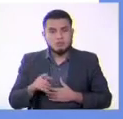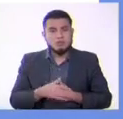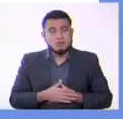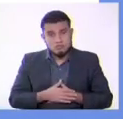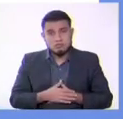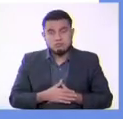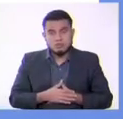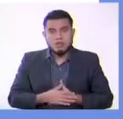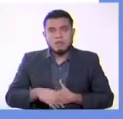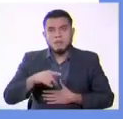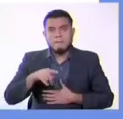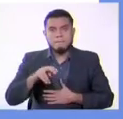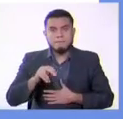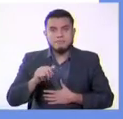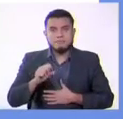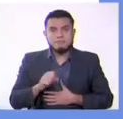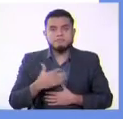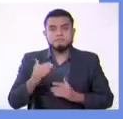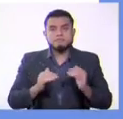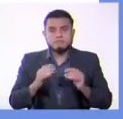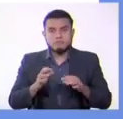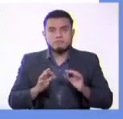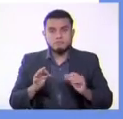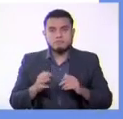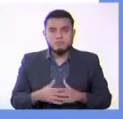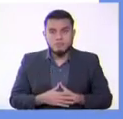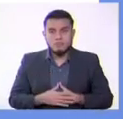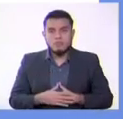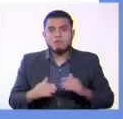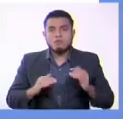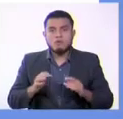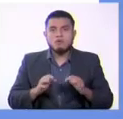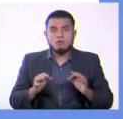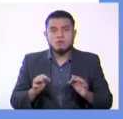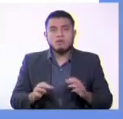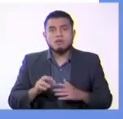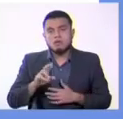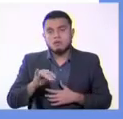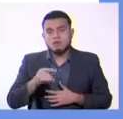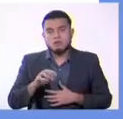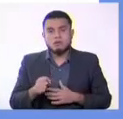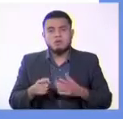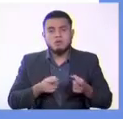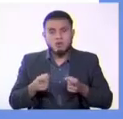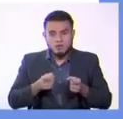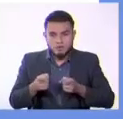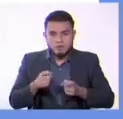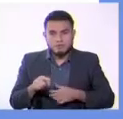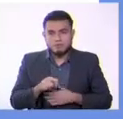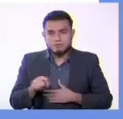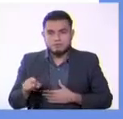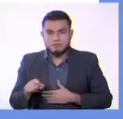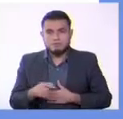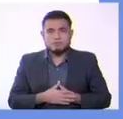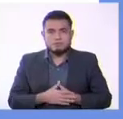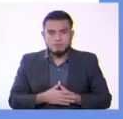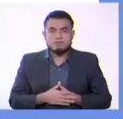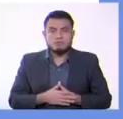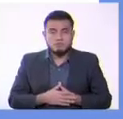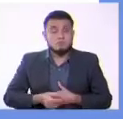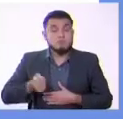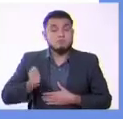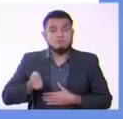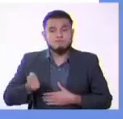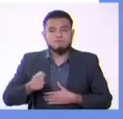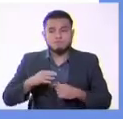y en cumplimiento también, o mejor dicho, quien rige o controla, eso es un juzgado especial